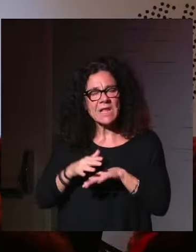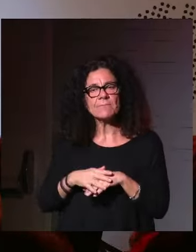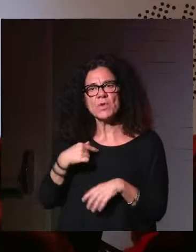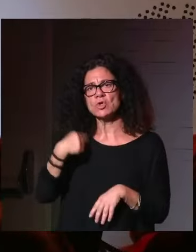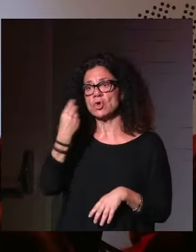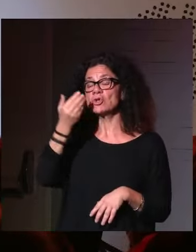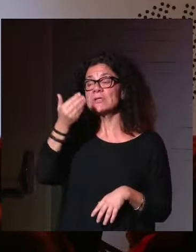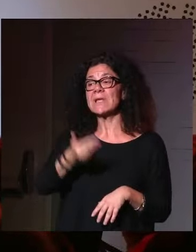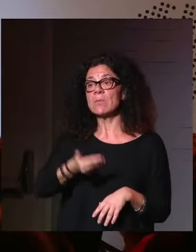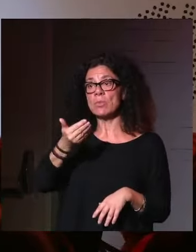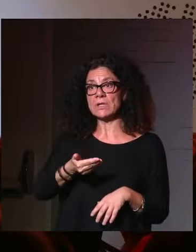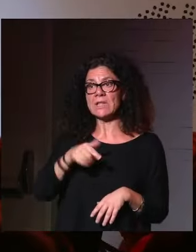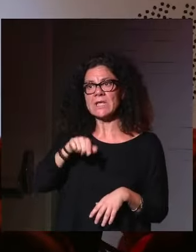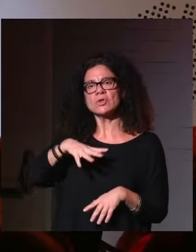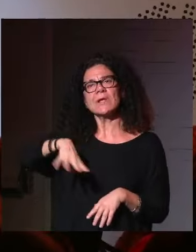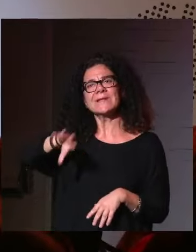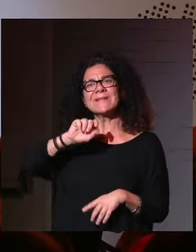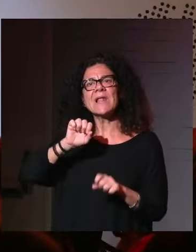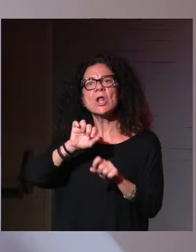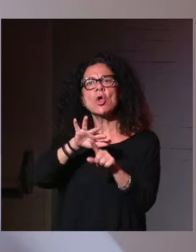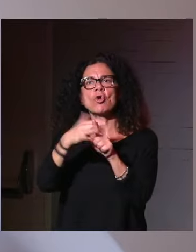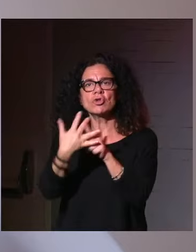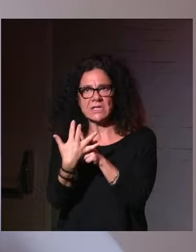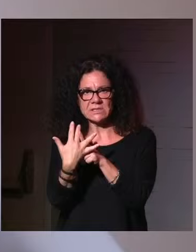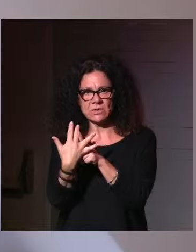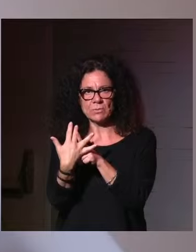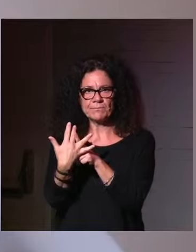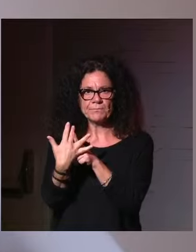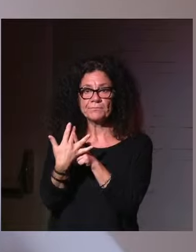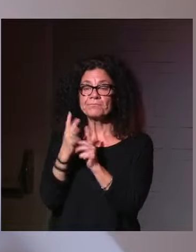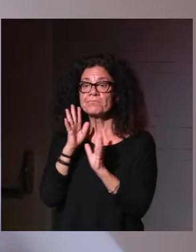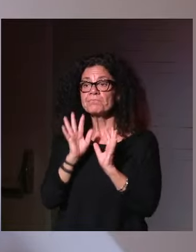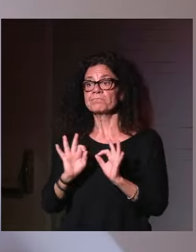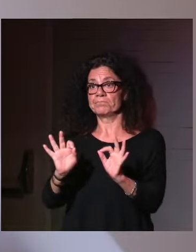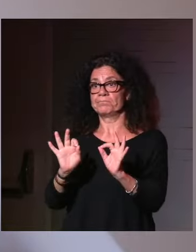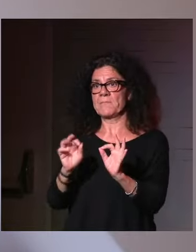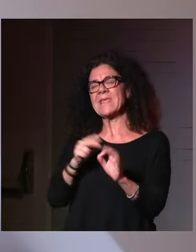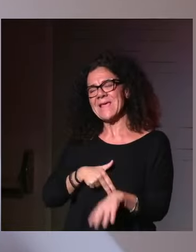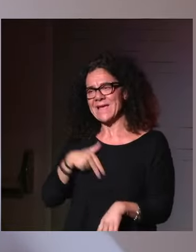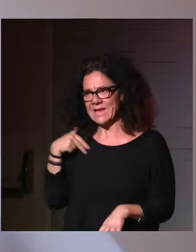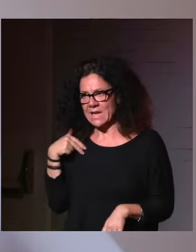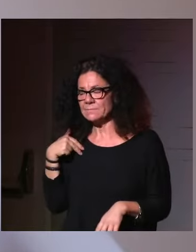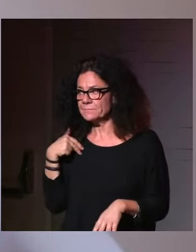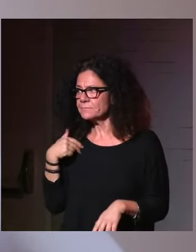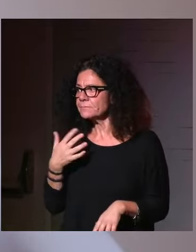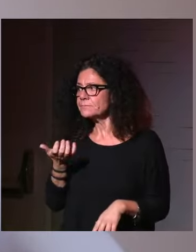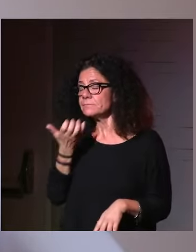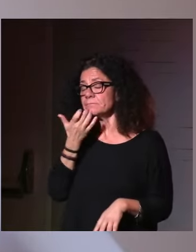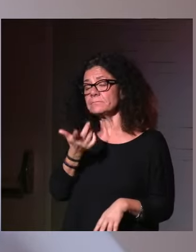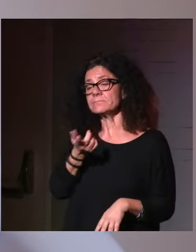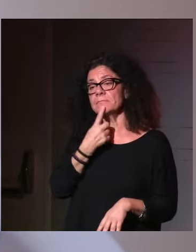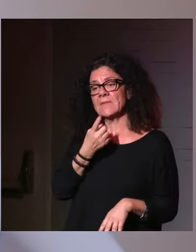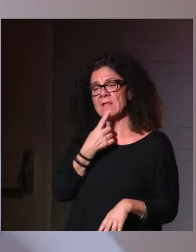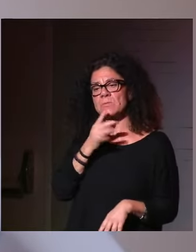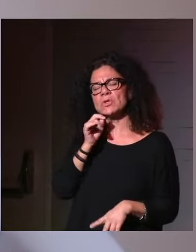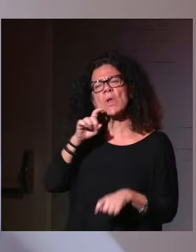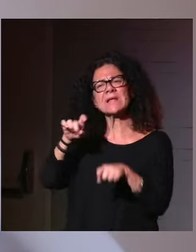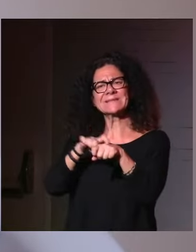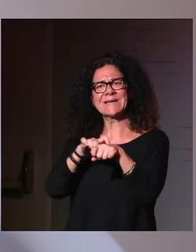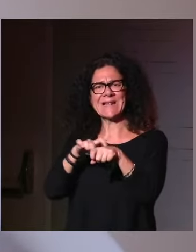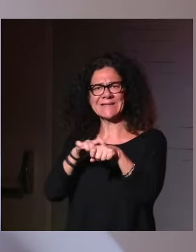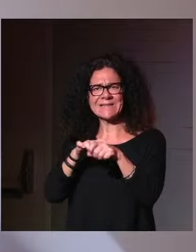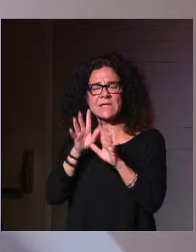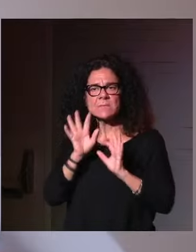importante eso entender el contexto en el que pasa en concreto y en general no Y que cuando decimos que tiene unas características